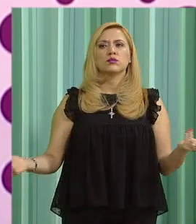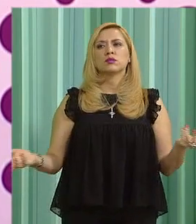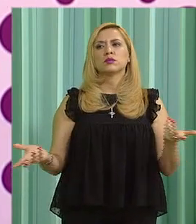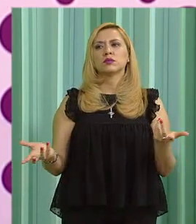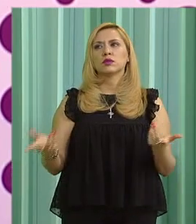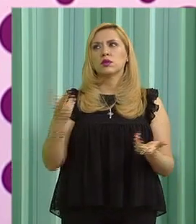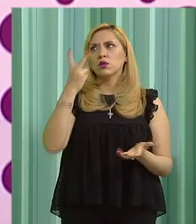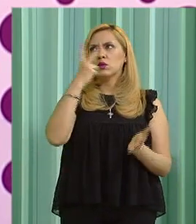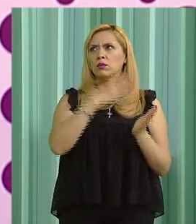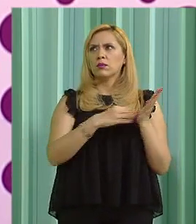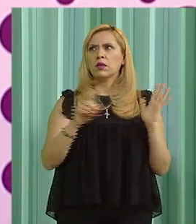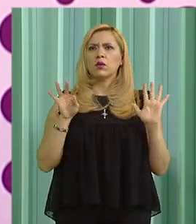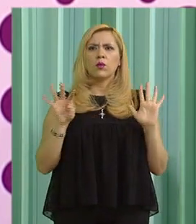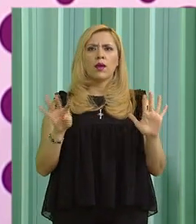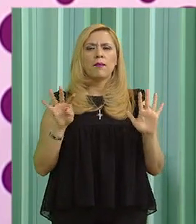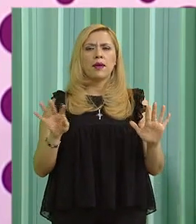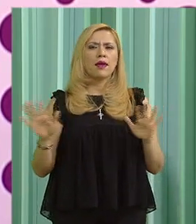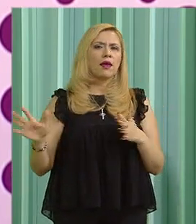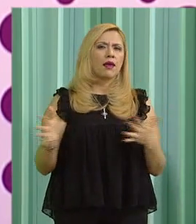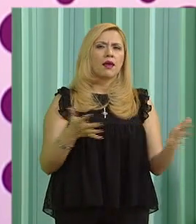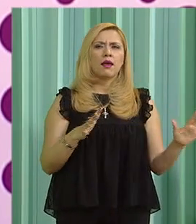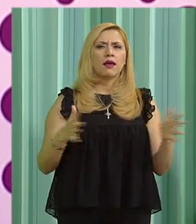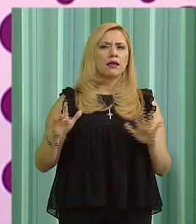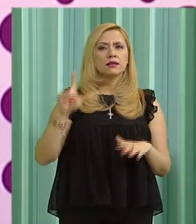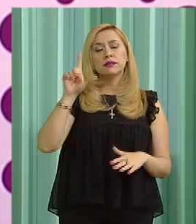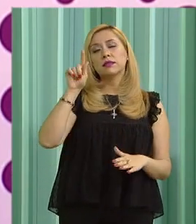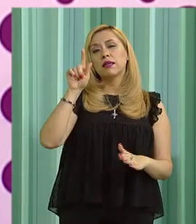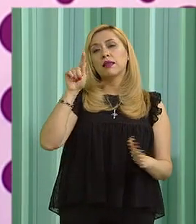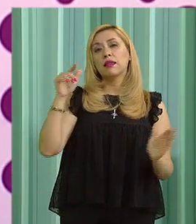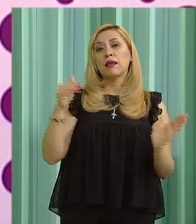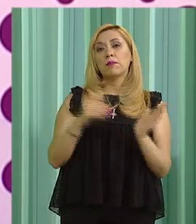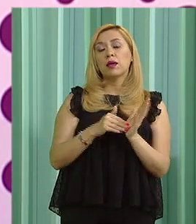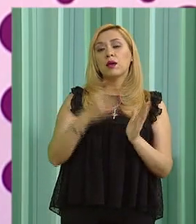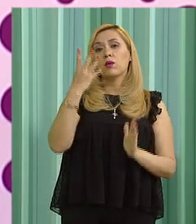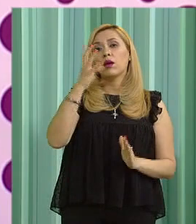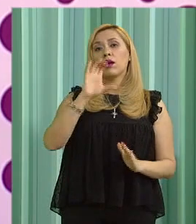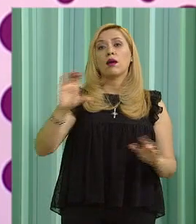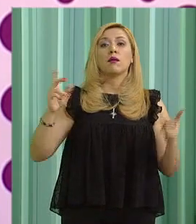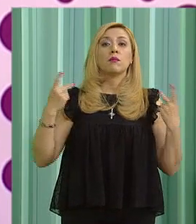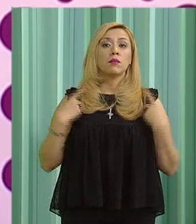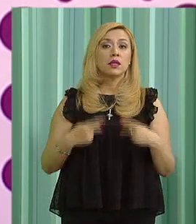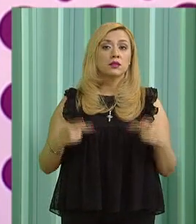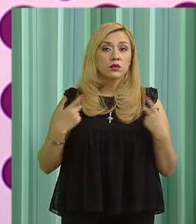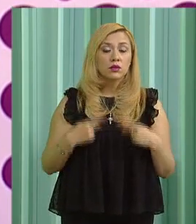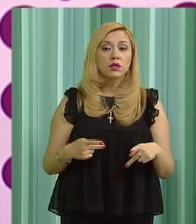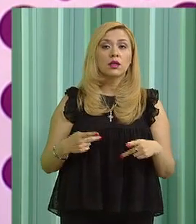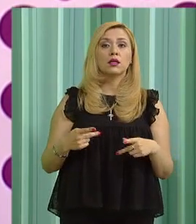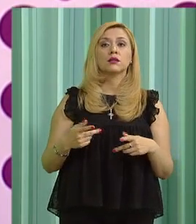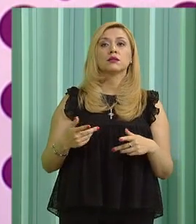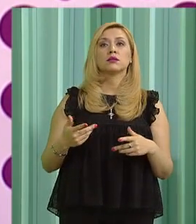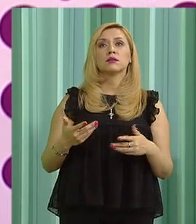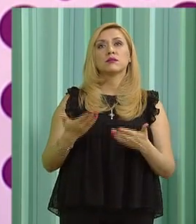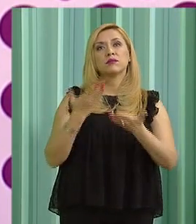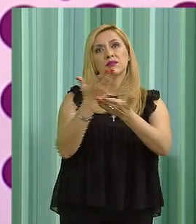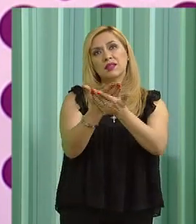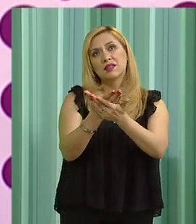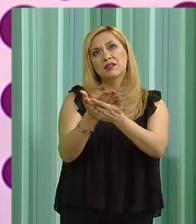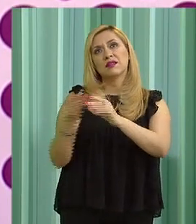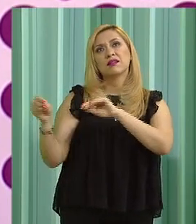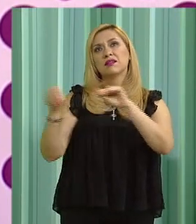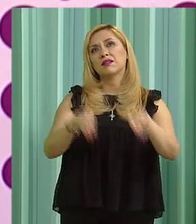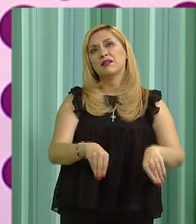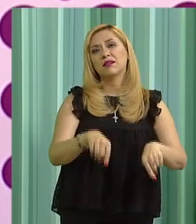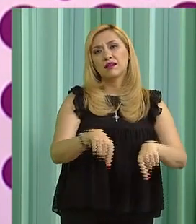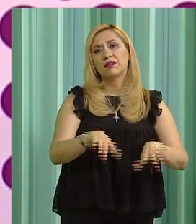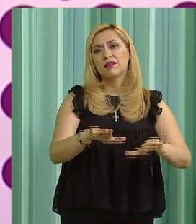en el 2019 alrededor de 70,400 personas solicitaron asilo acá en México.